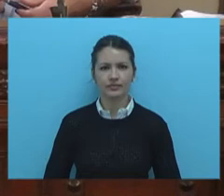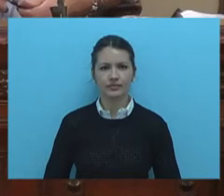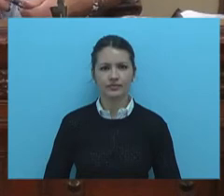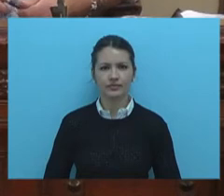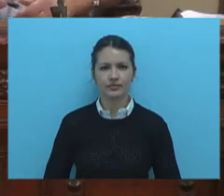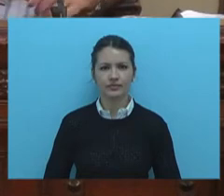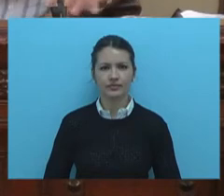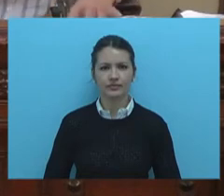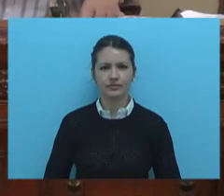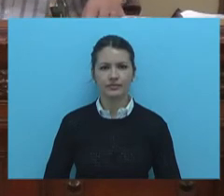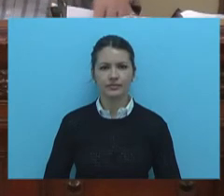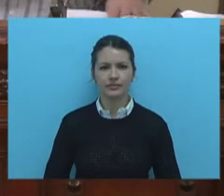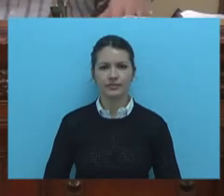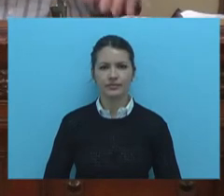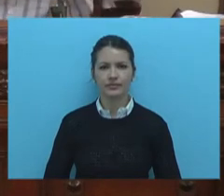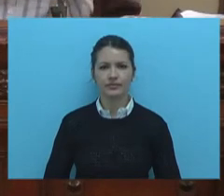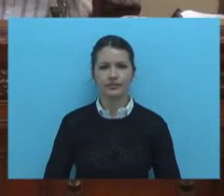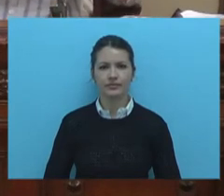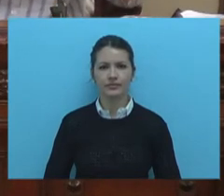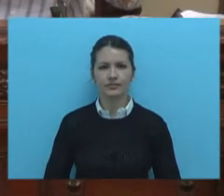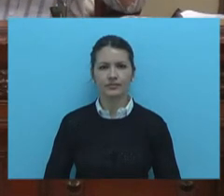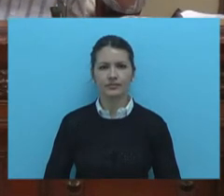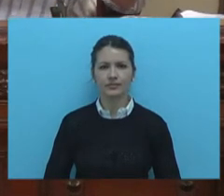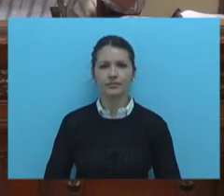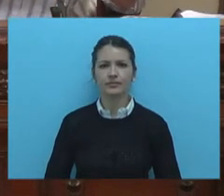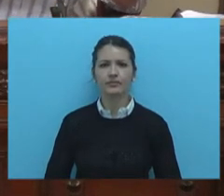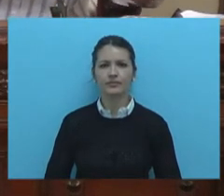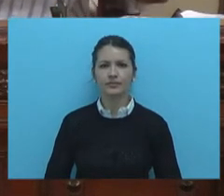bueno, diputado, ¿no?